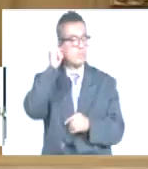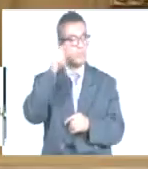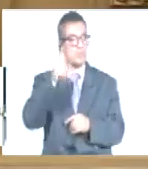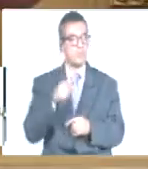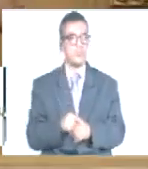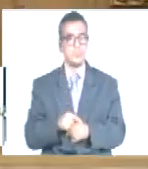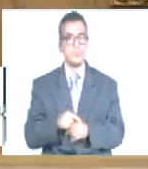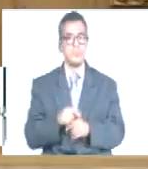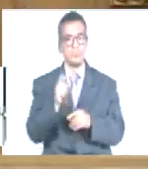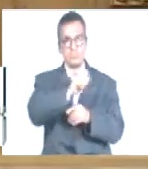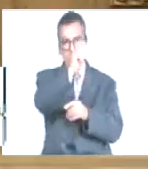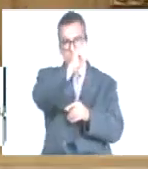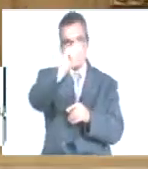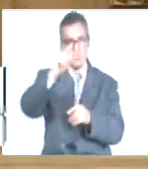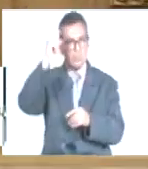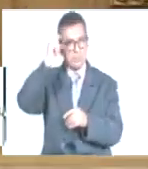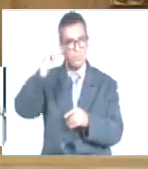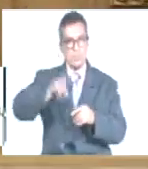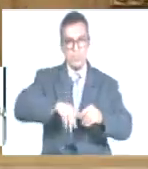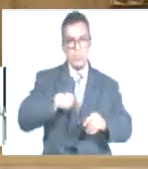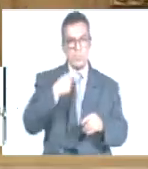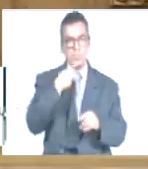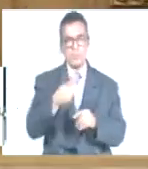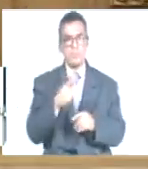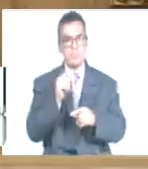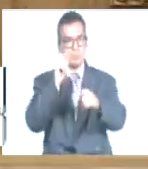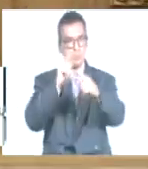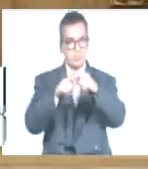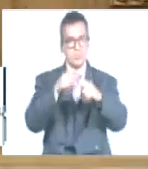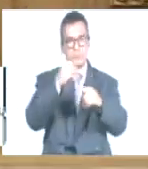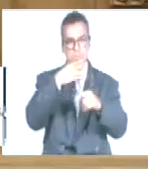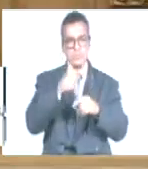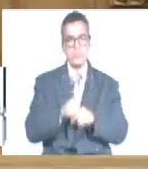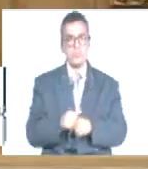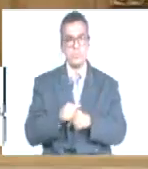que si los dibujamos hoy podemos decir que apuntaron